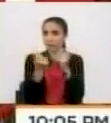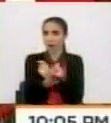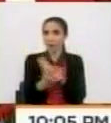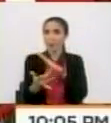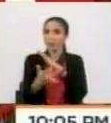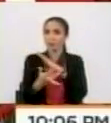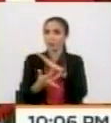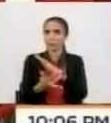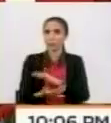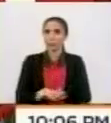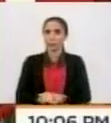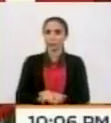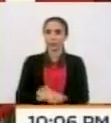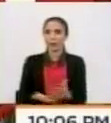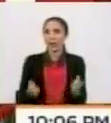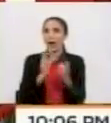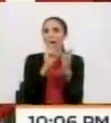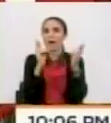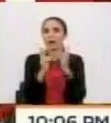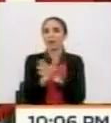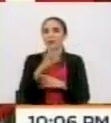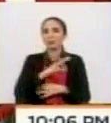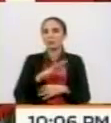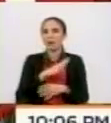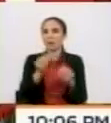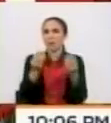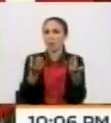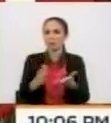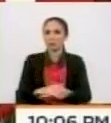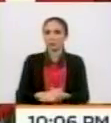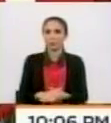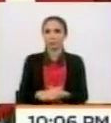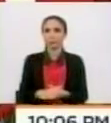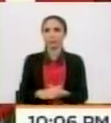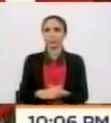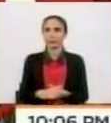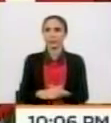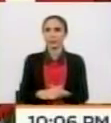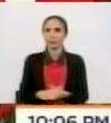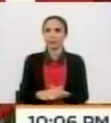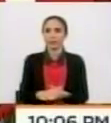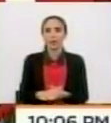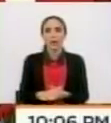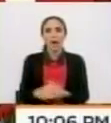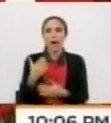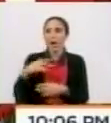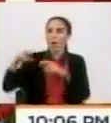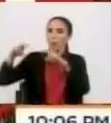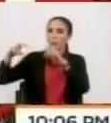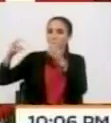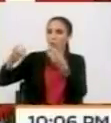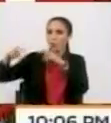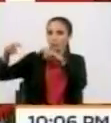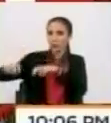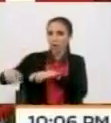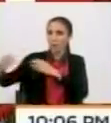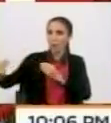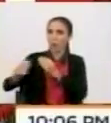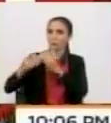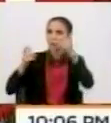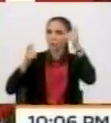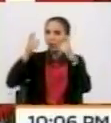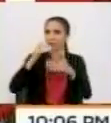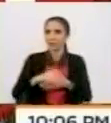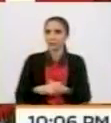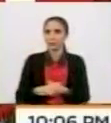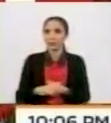No había redes sociales como hay ahora. Y además, recuerda que mi comandante me sentaba a mí a un lado. ¿Cómo uno resolvía al lado del comandante Chávez? Haciéndole señas